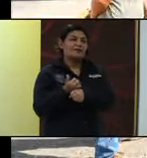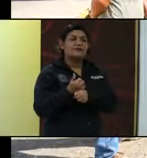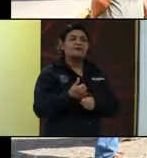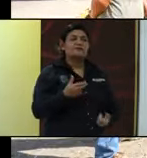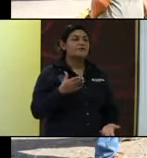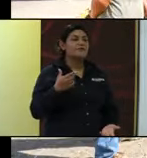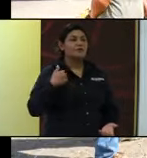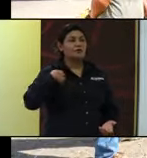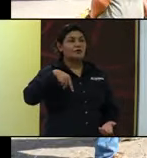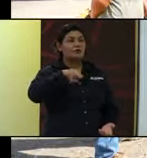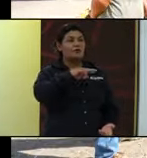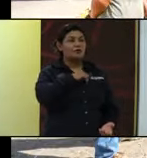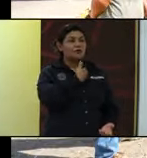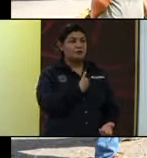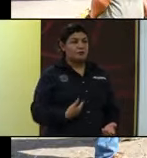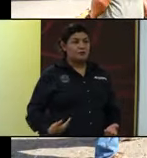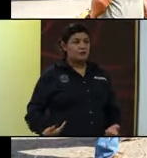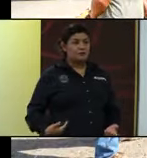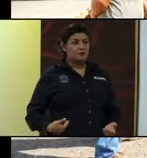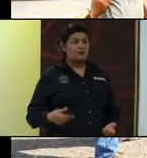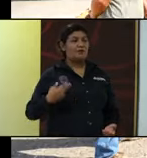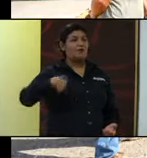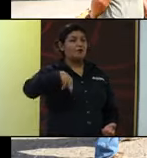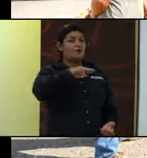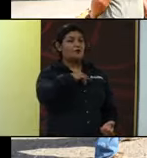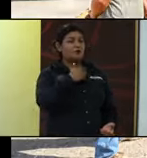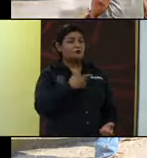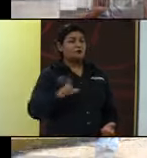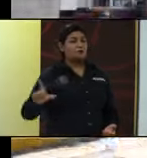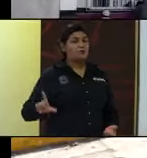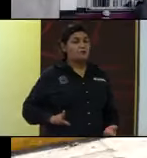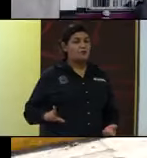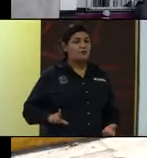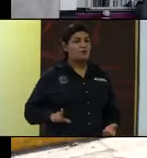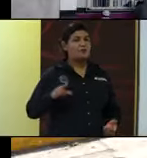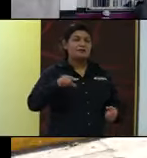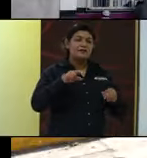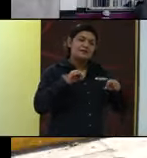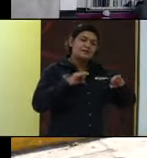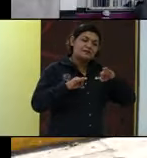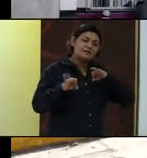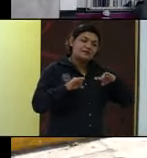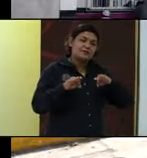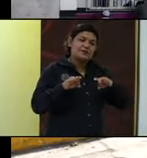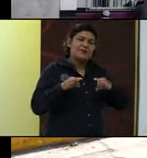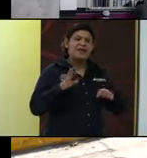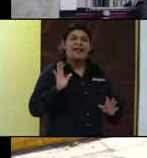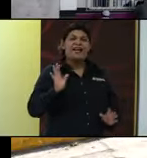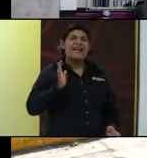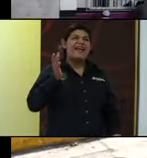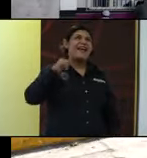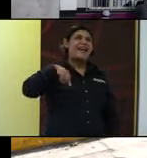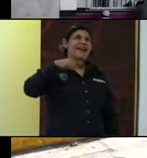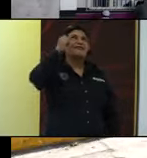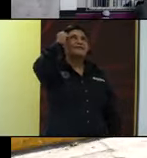Nuestro alcalde, nuestro gobernador, no están trabajando por ocurrencia. ¡Ay, hoy se me